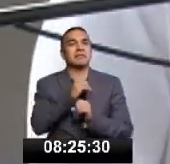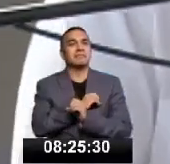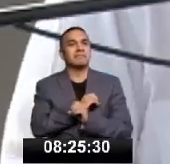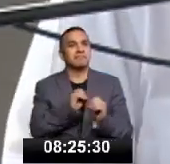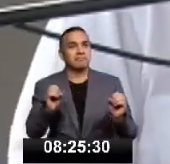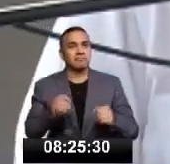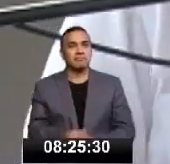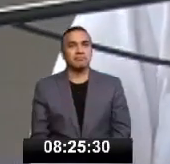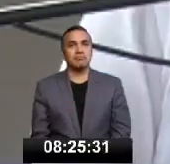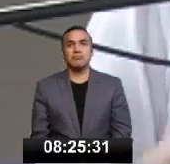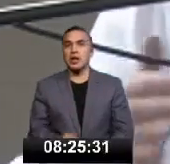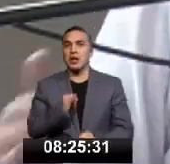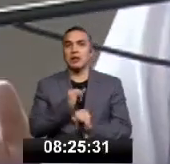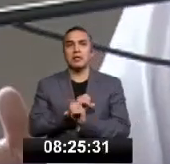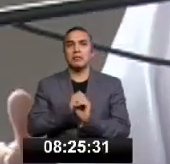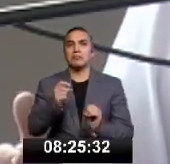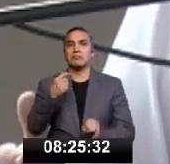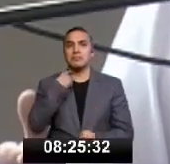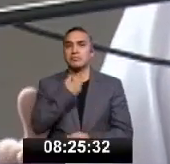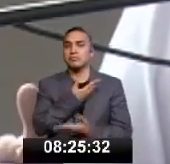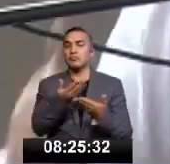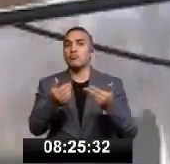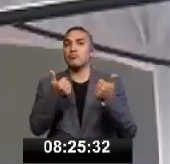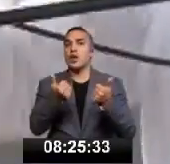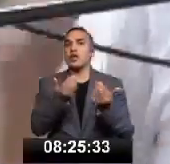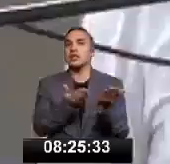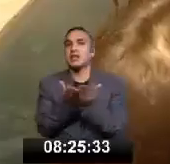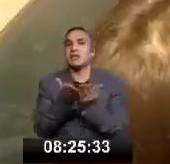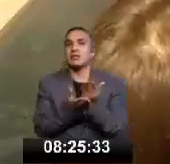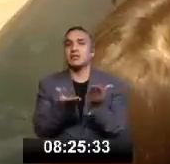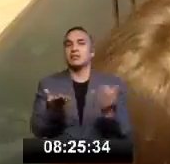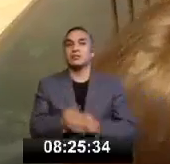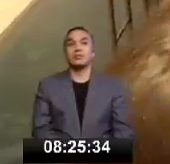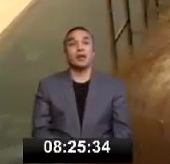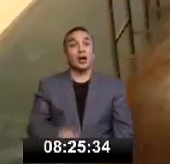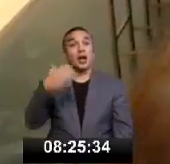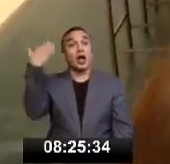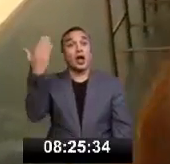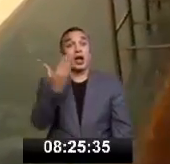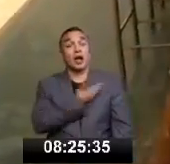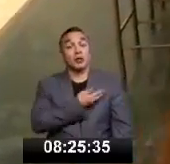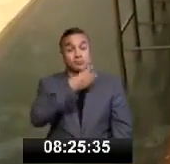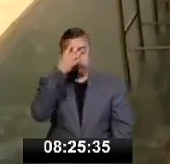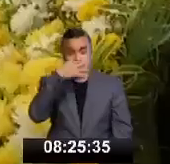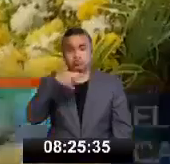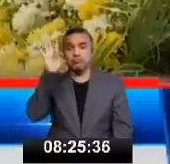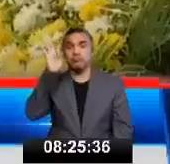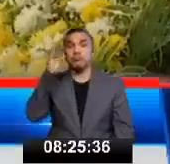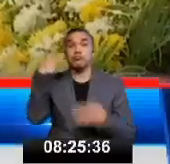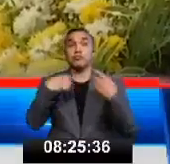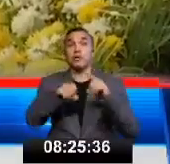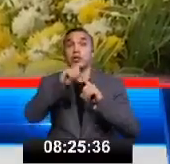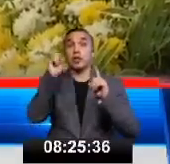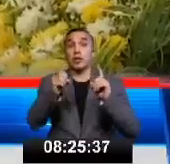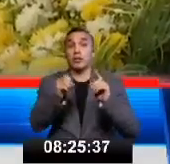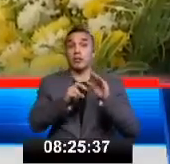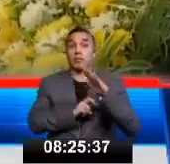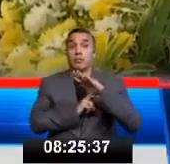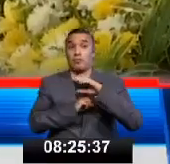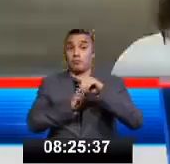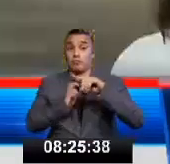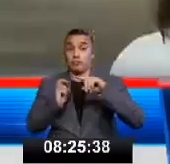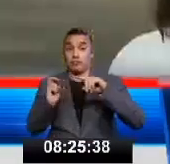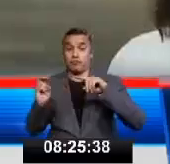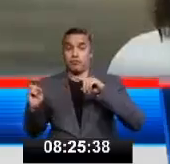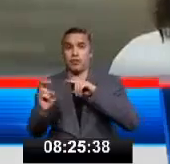ni a la institución que uno regenta, ni al Estado. La alcaldesa Cintia Viteri resaltó que el sistema de transporte aéreo